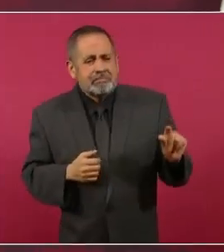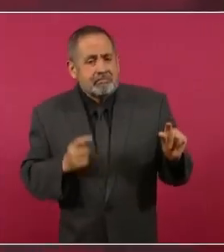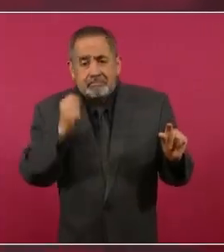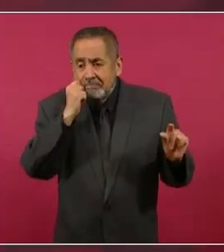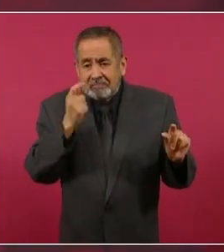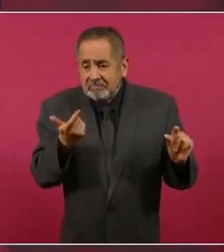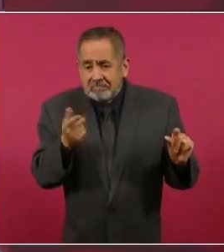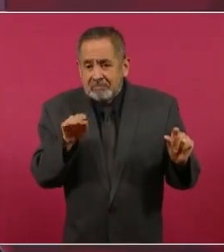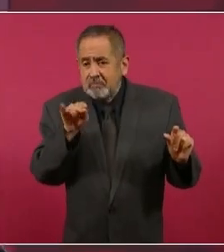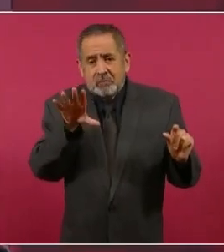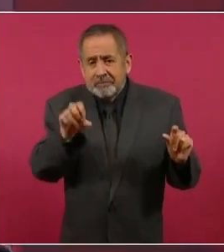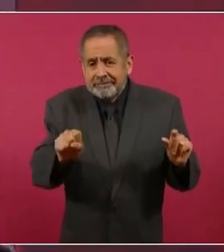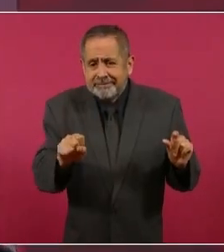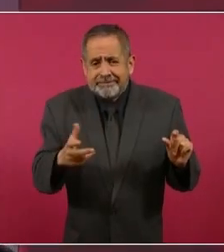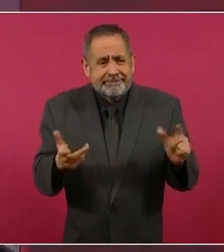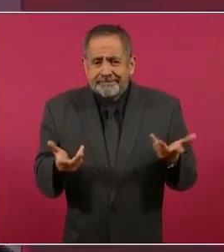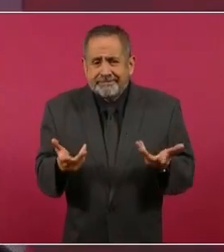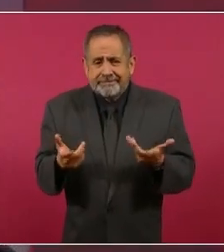colegiaturas,